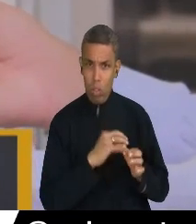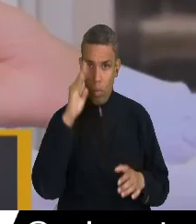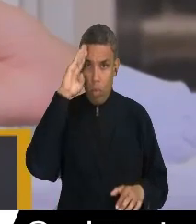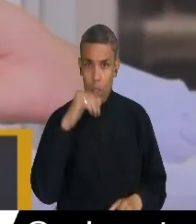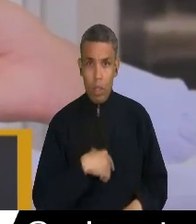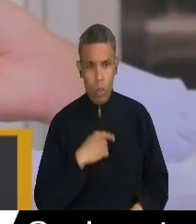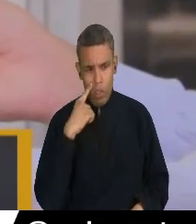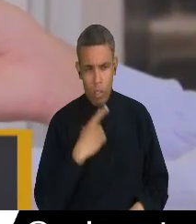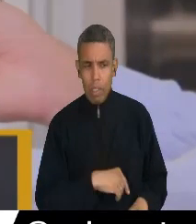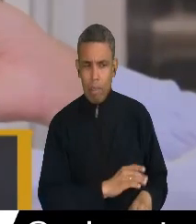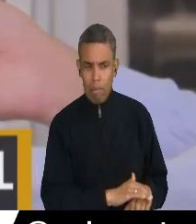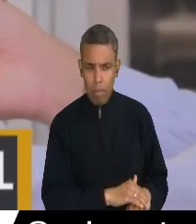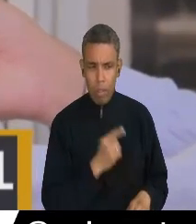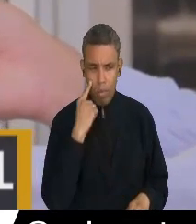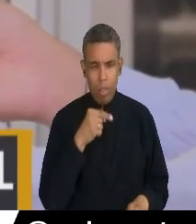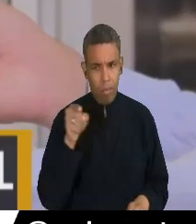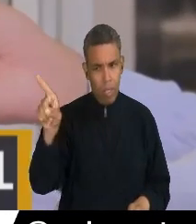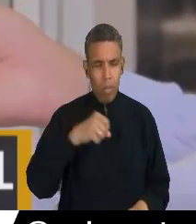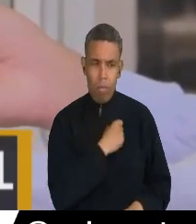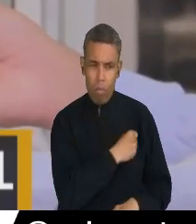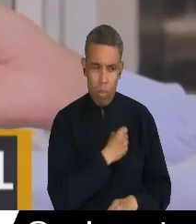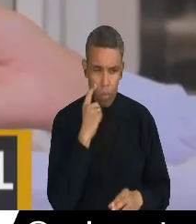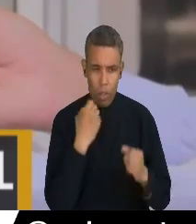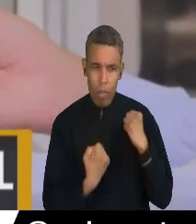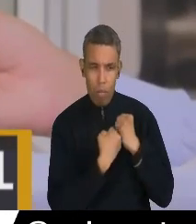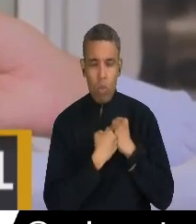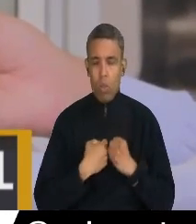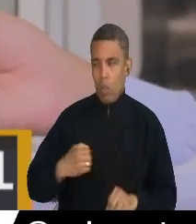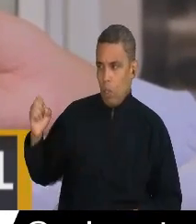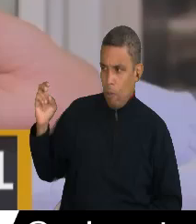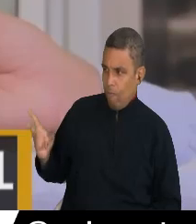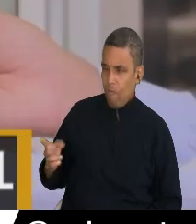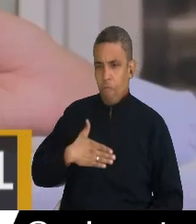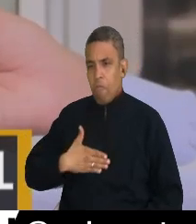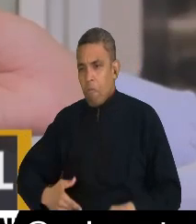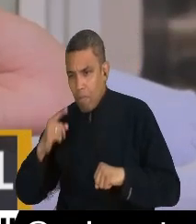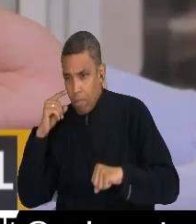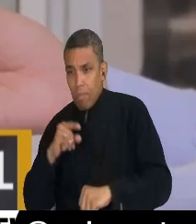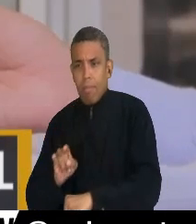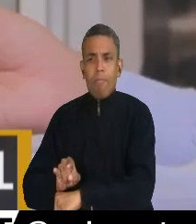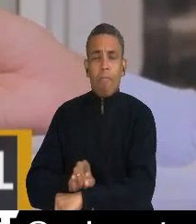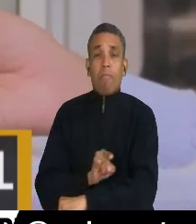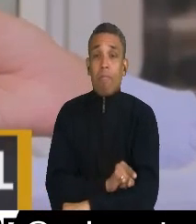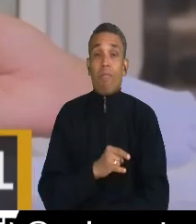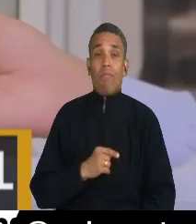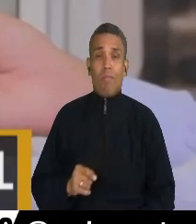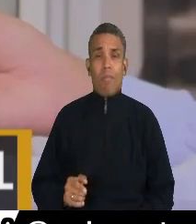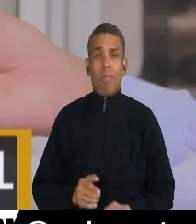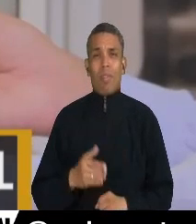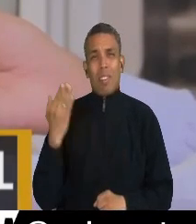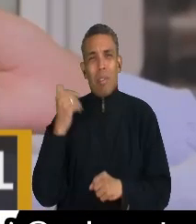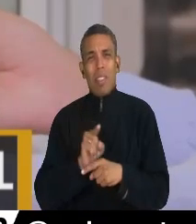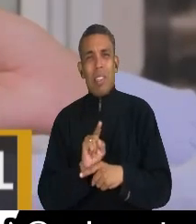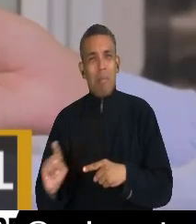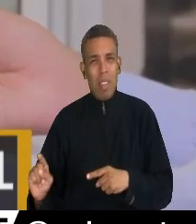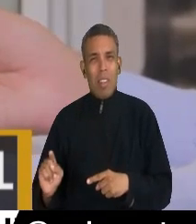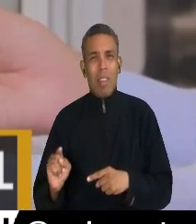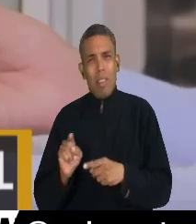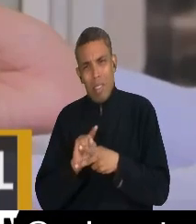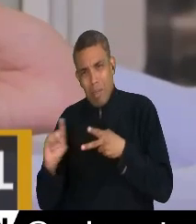organismos de seguridad, para que estas situaciones que se presentaron en la semana anterior, las dos